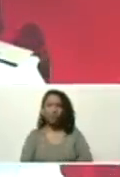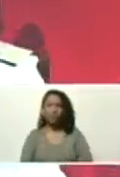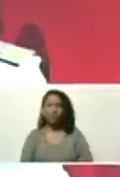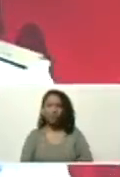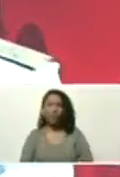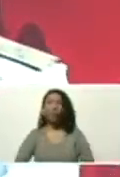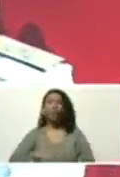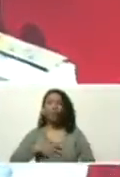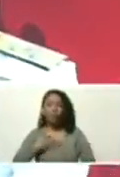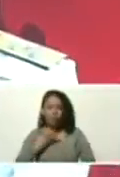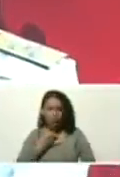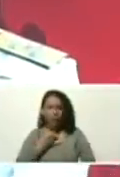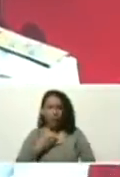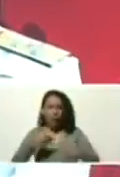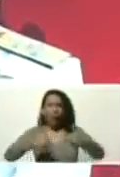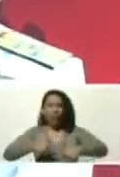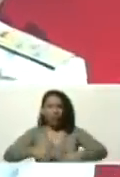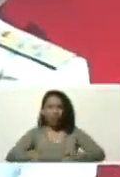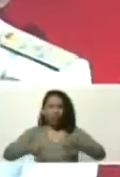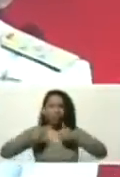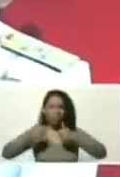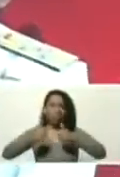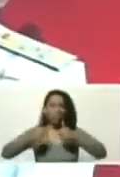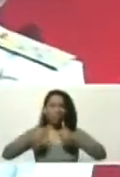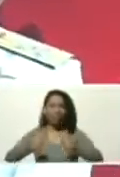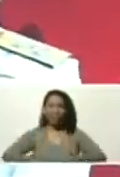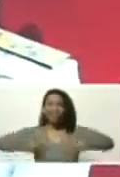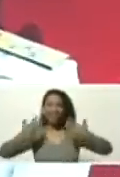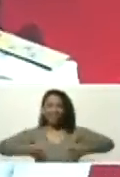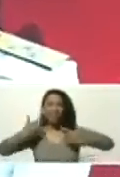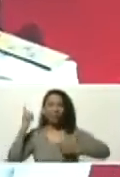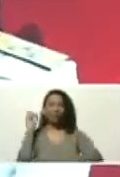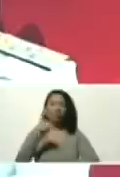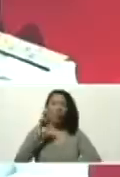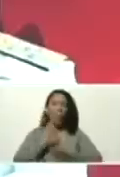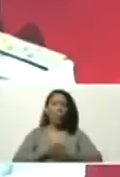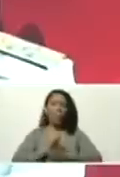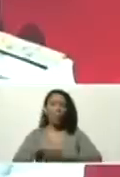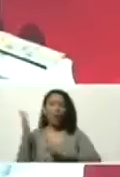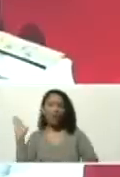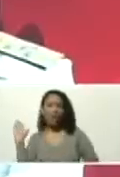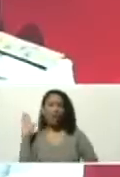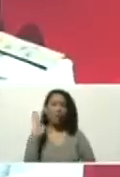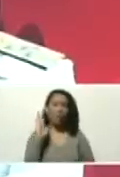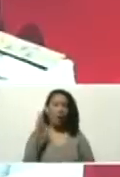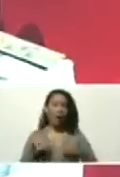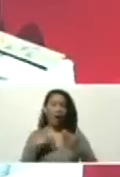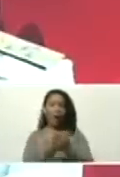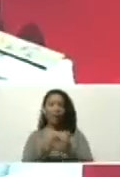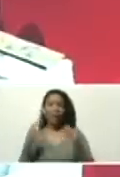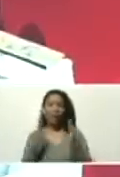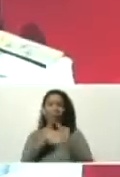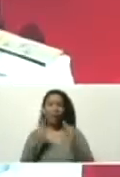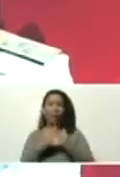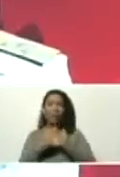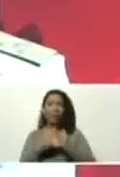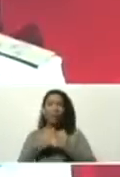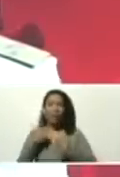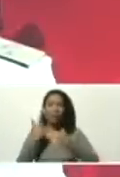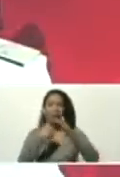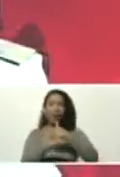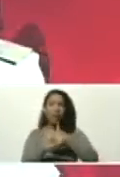la pena el esfuerzo. Alegría también porque regresamos al hogar del que salimos